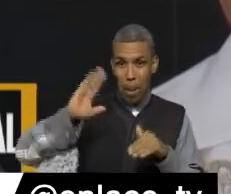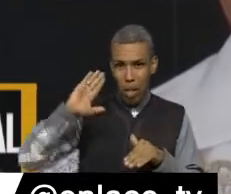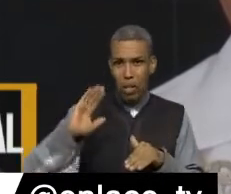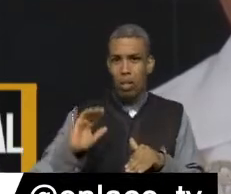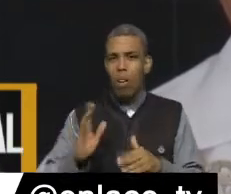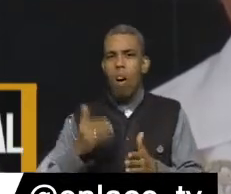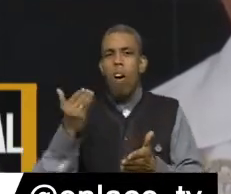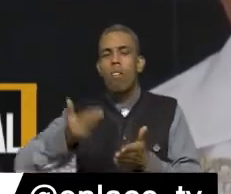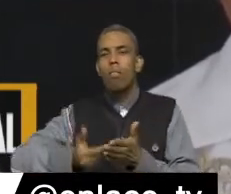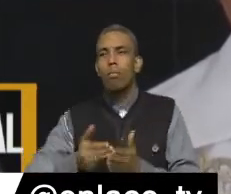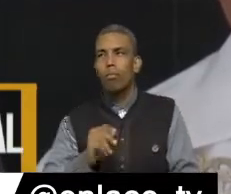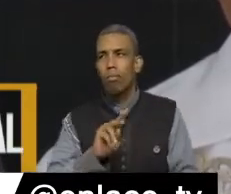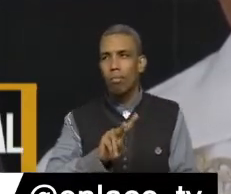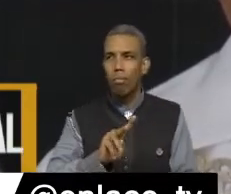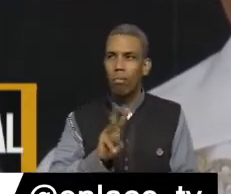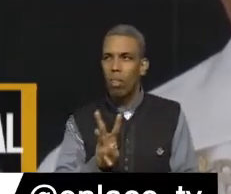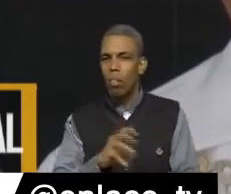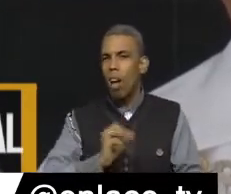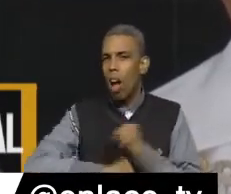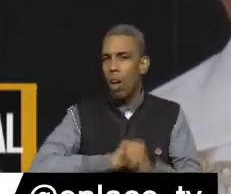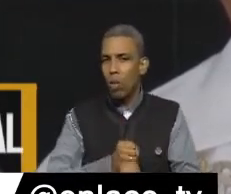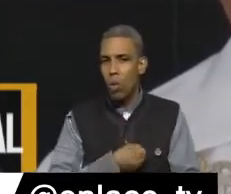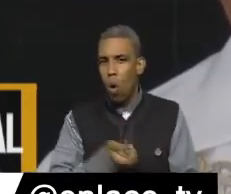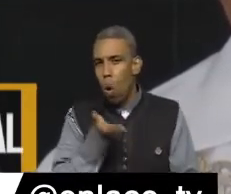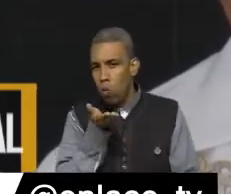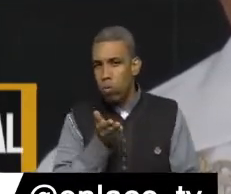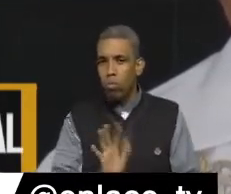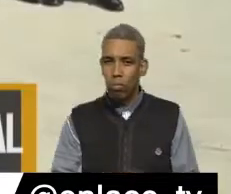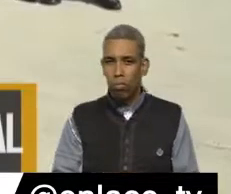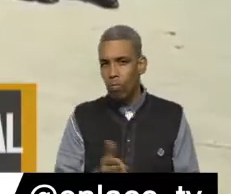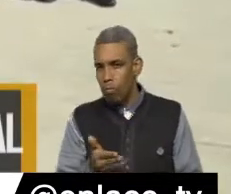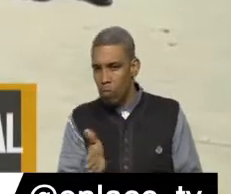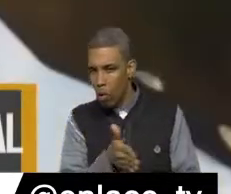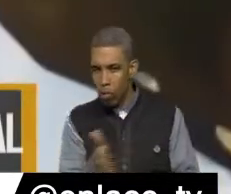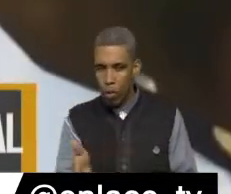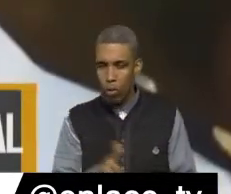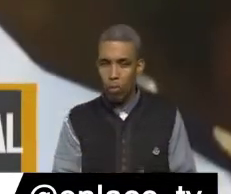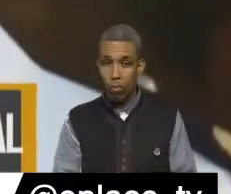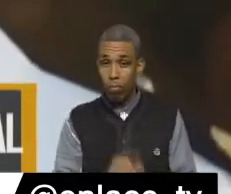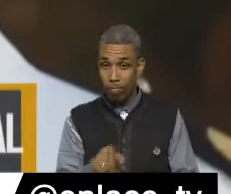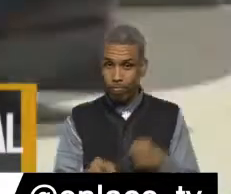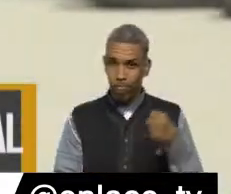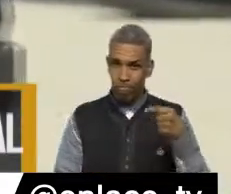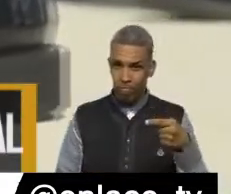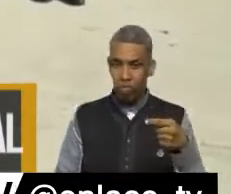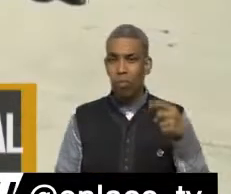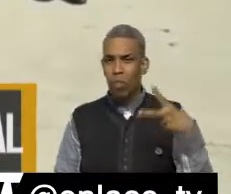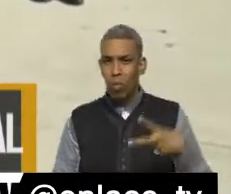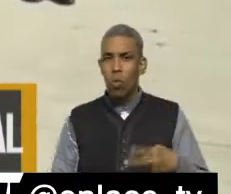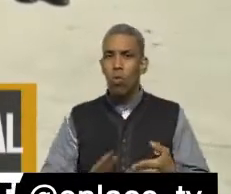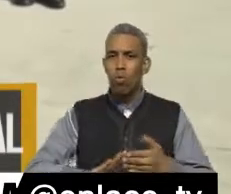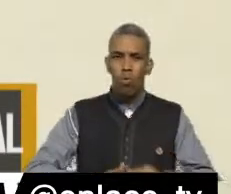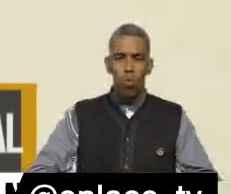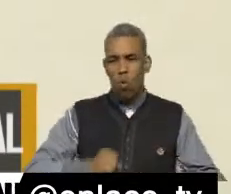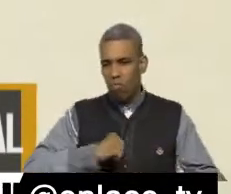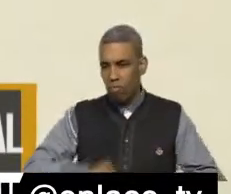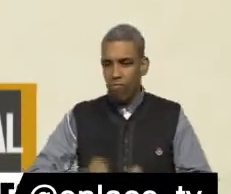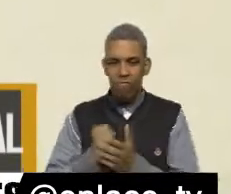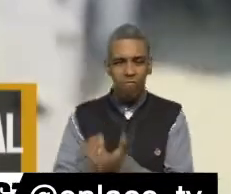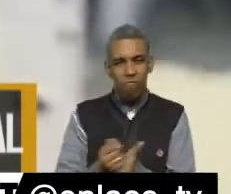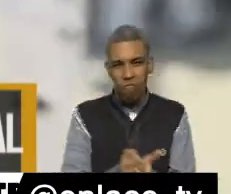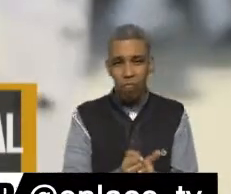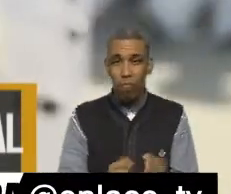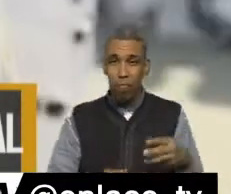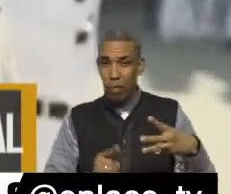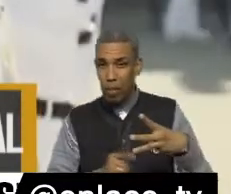años, 11 meses, antes de cumplir los 24 años. Querer servir a la comunidad, no tener